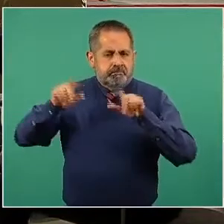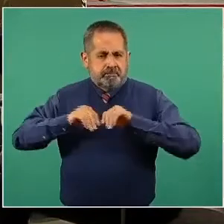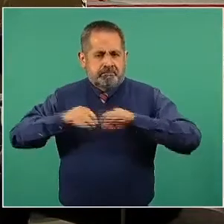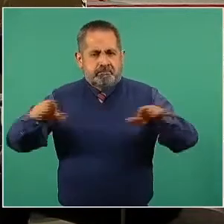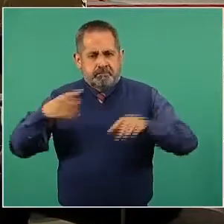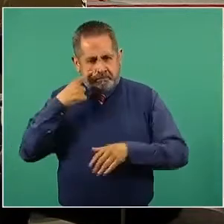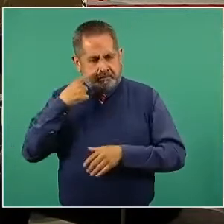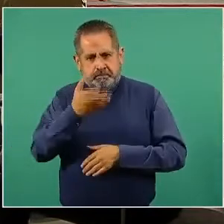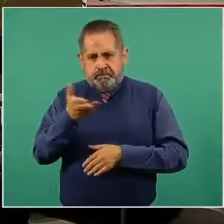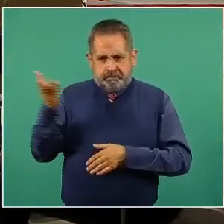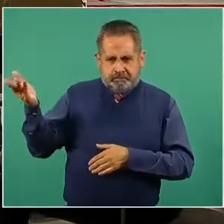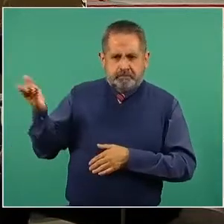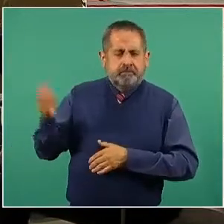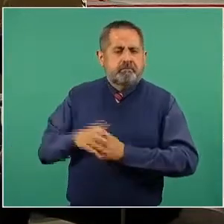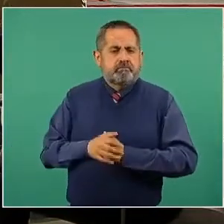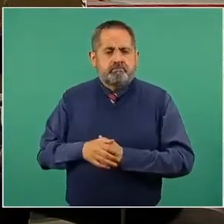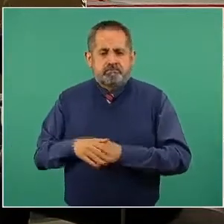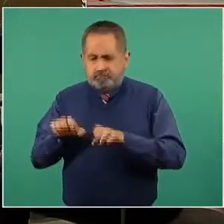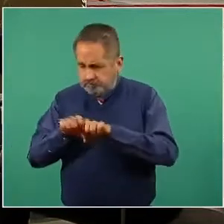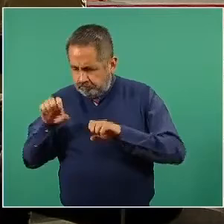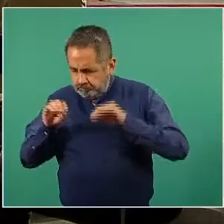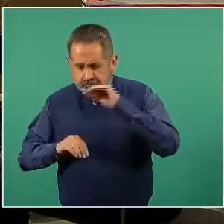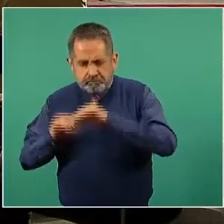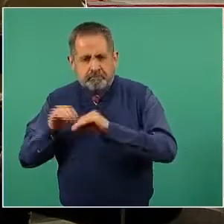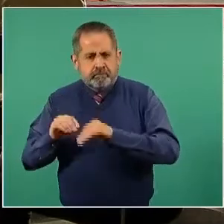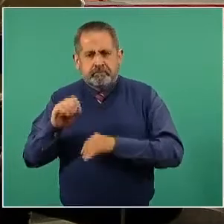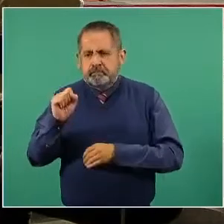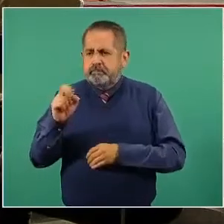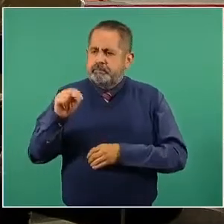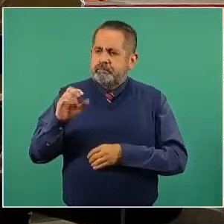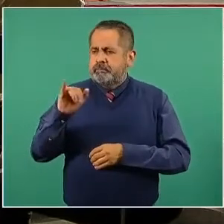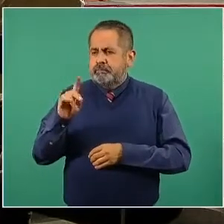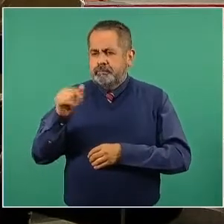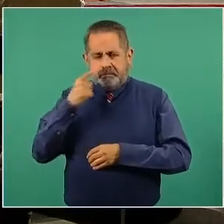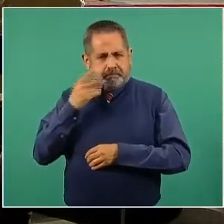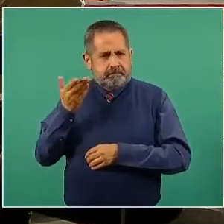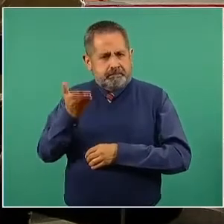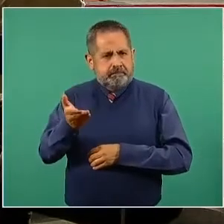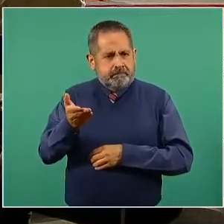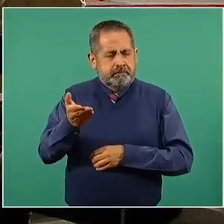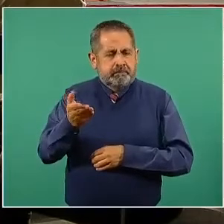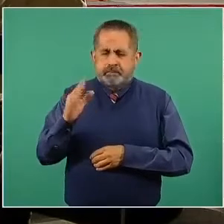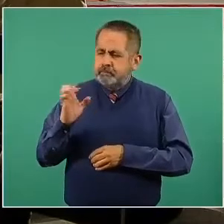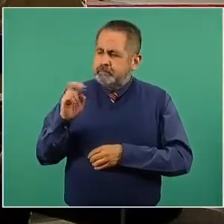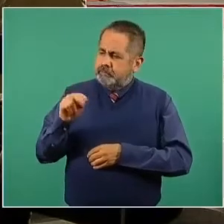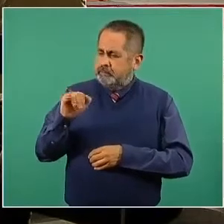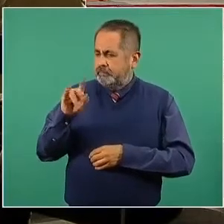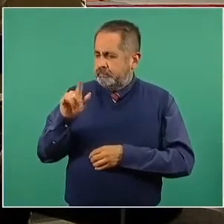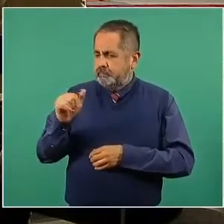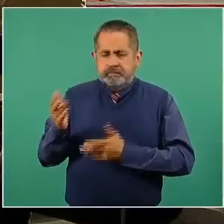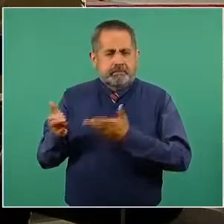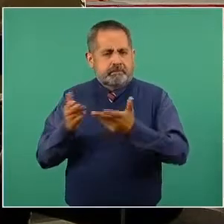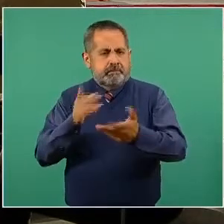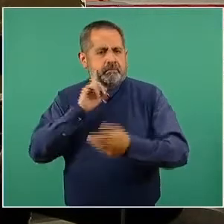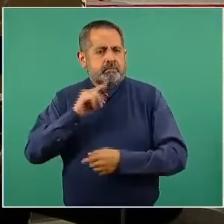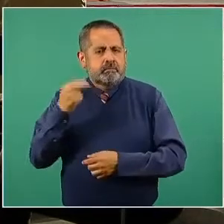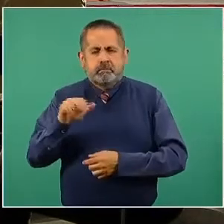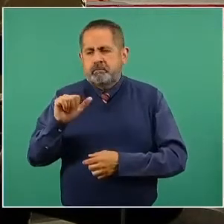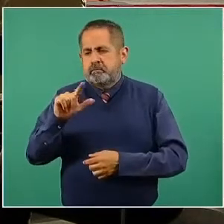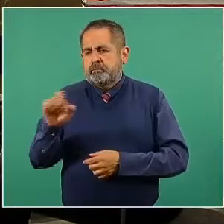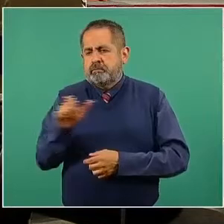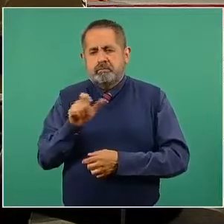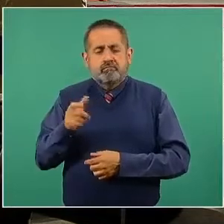ha producido nuestro equipo en Cencida, a cargo de la directora general, la doctora Aletze de la Torre Rosas, y